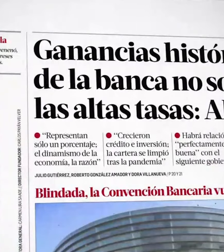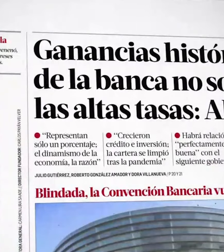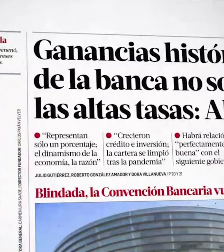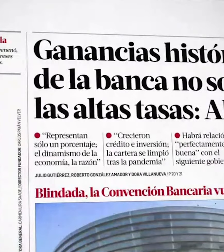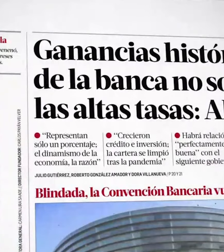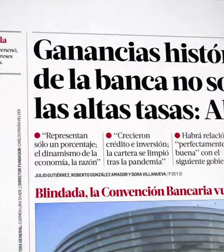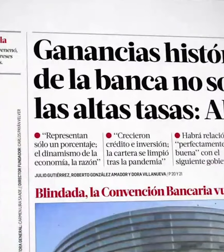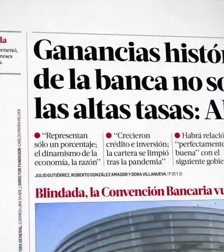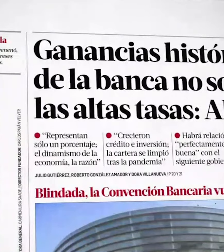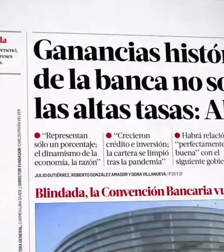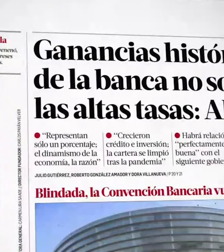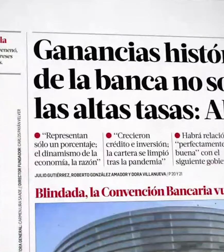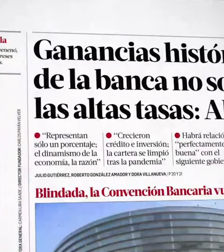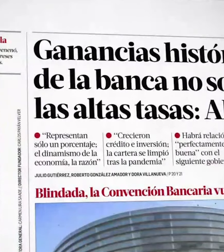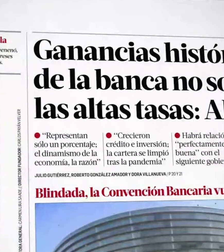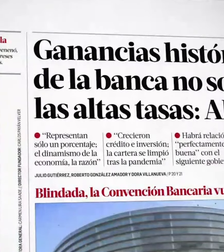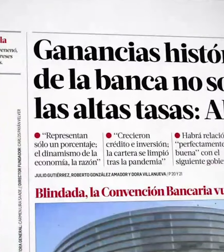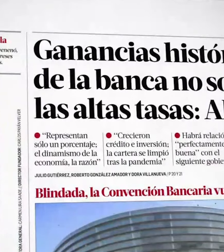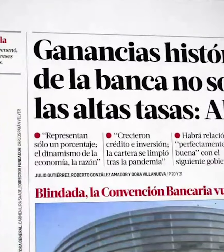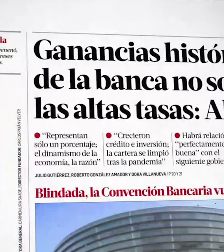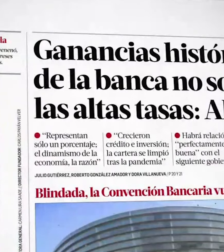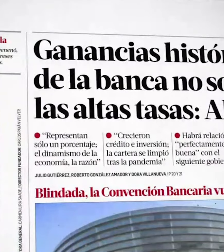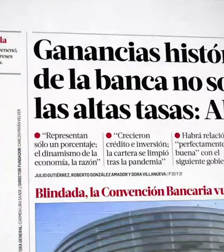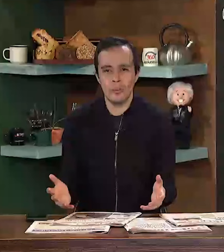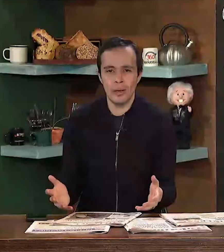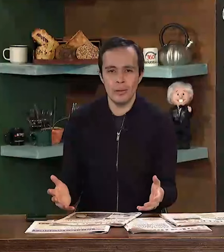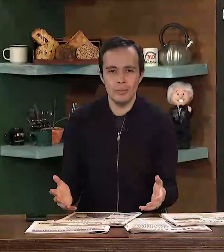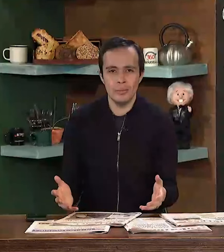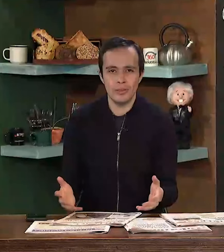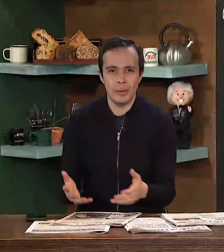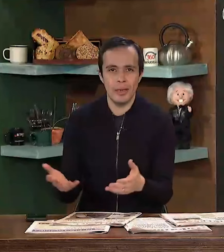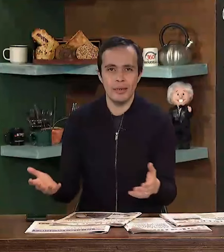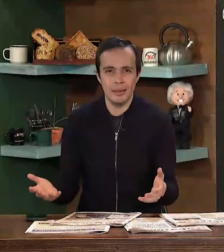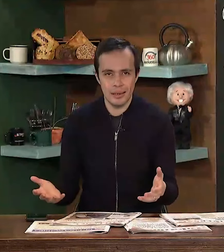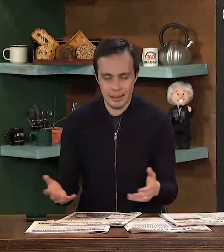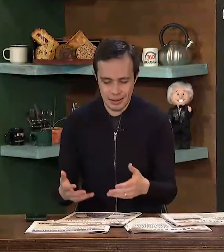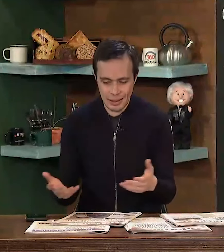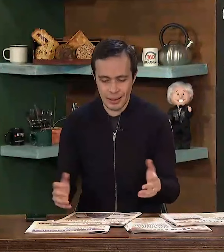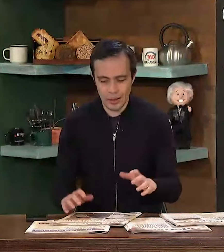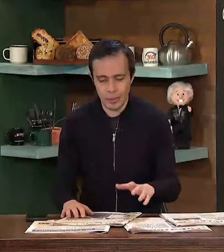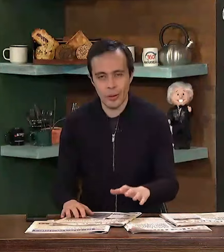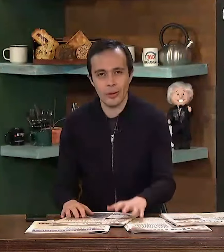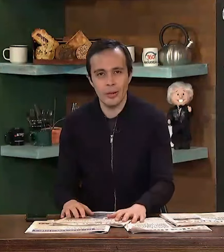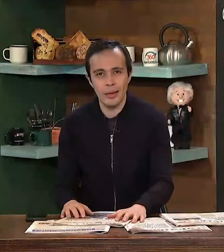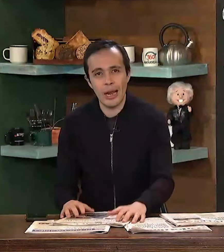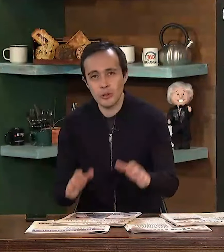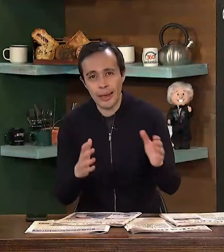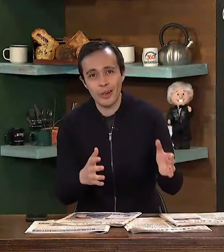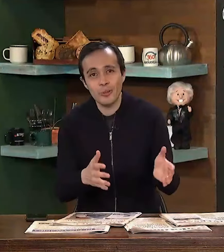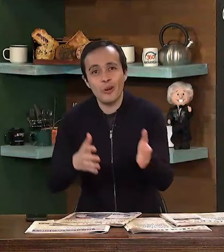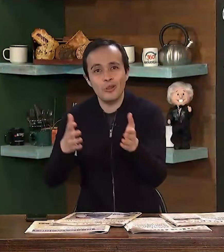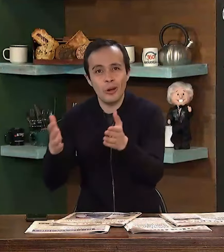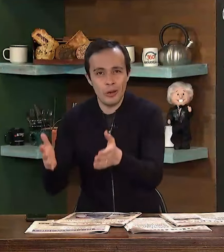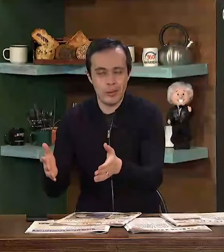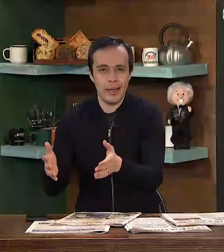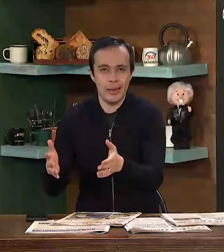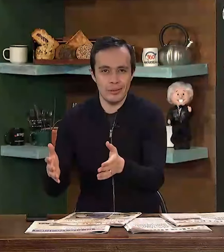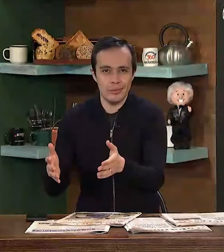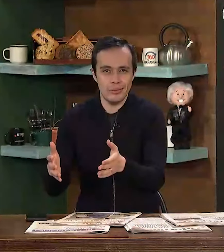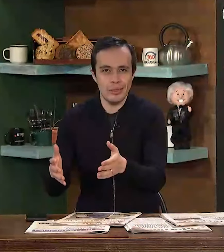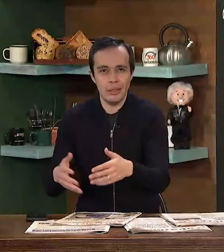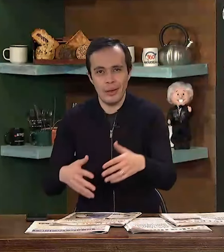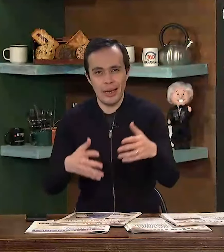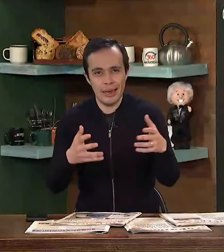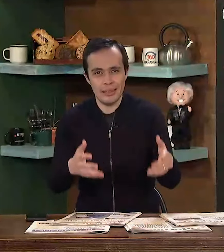economía es decir en la medida en que hay crecimiento económico Pues también les está yendo mejor a los banqueros pero no solo a los